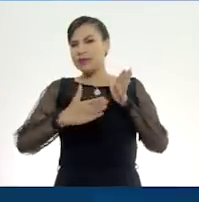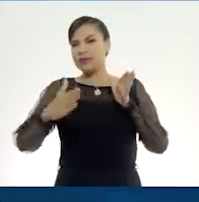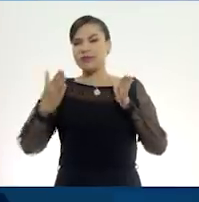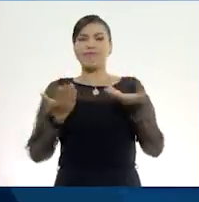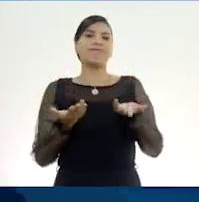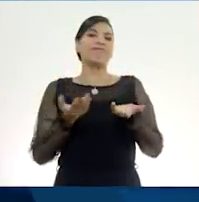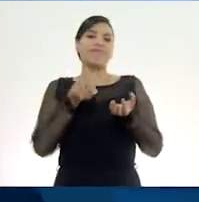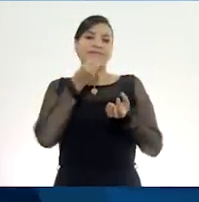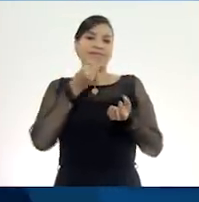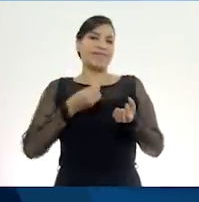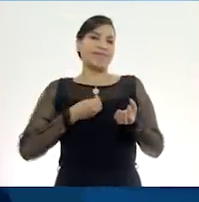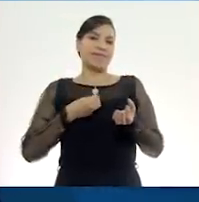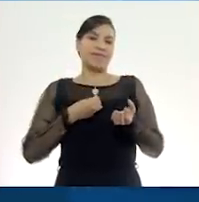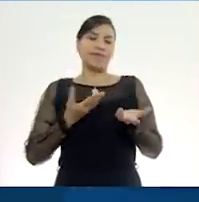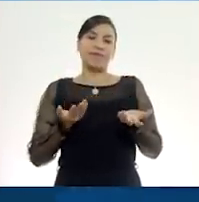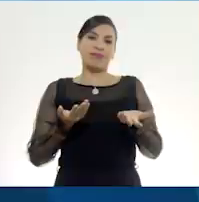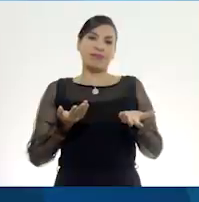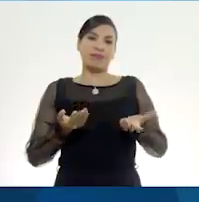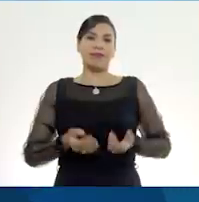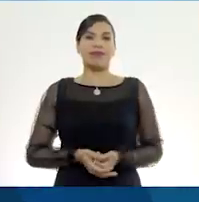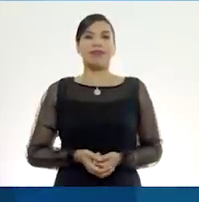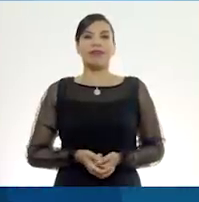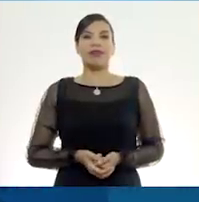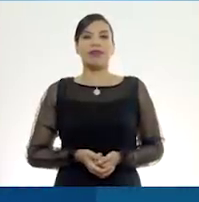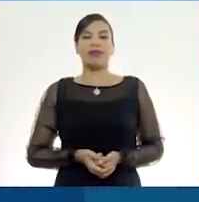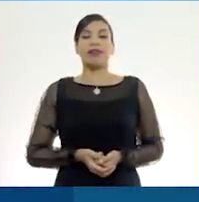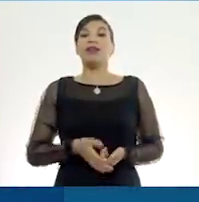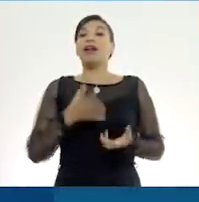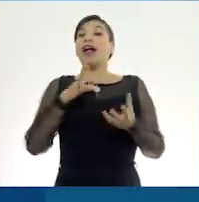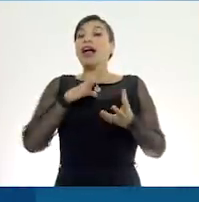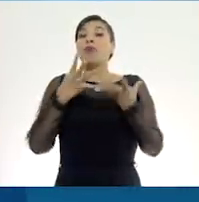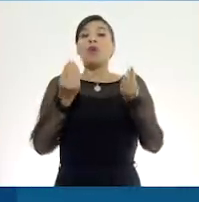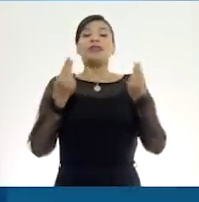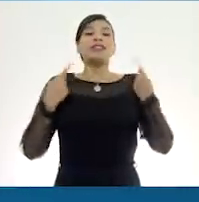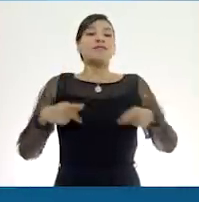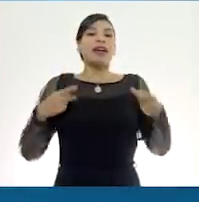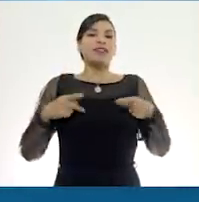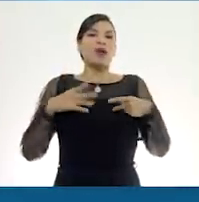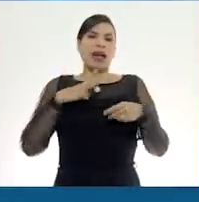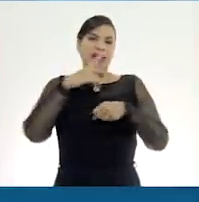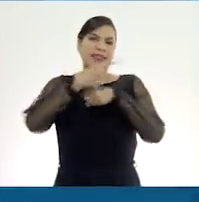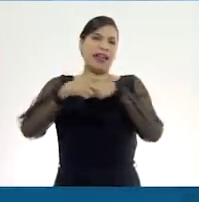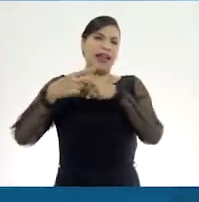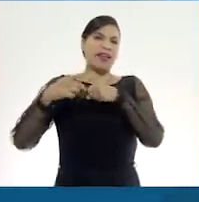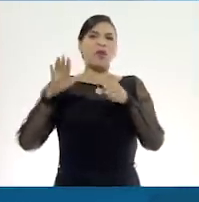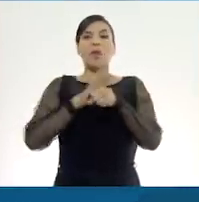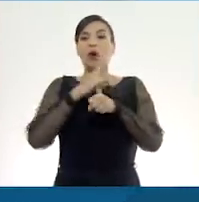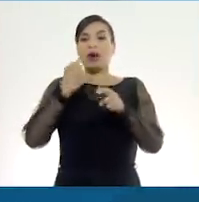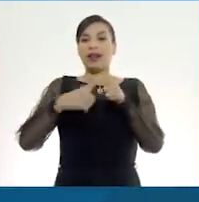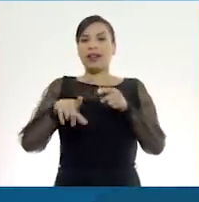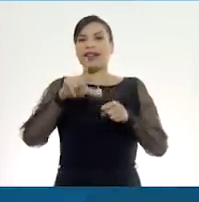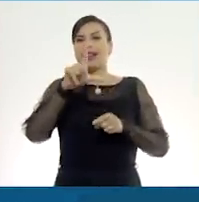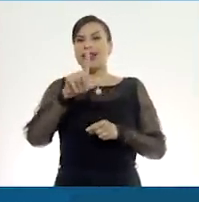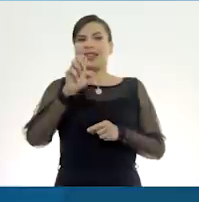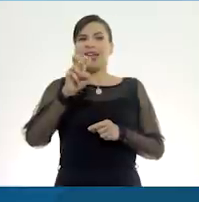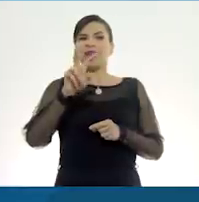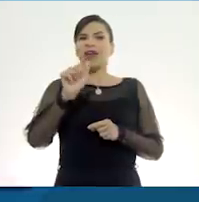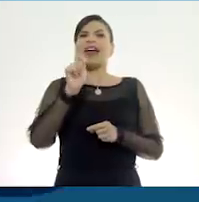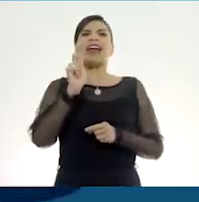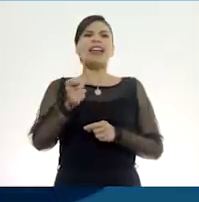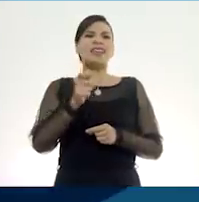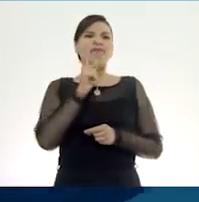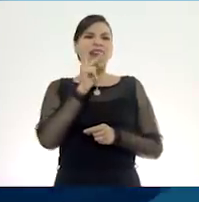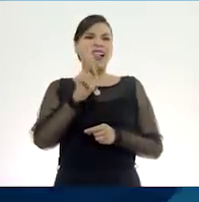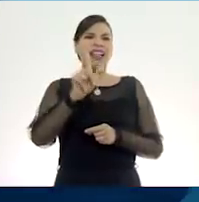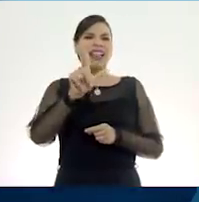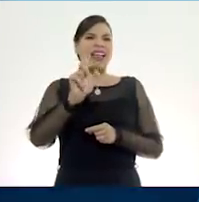no nos han dejado mucha alternativa. Hay muchas personas afectadas por la leva. ¿La leva? ¿Qué es eso?